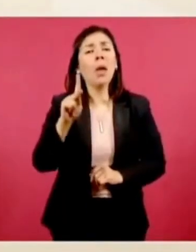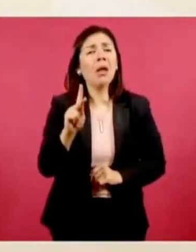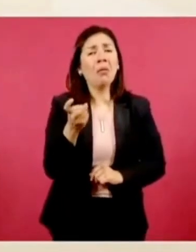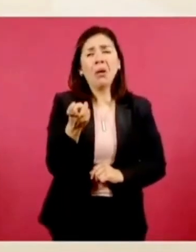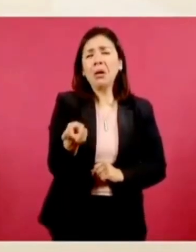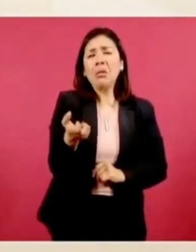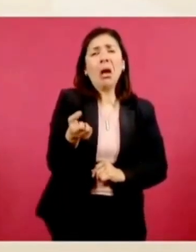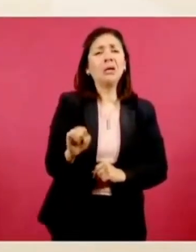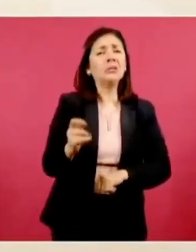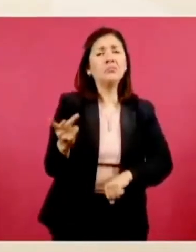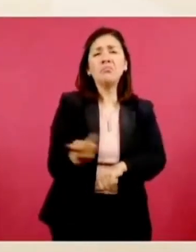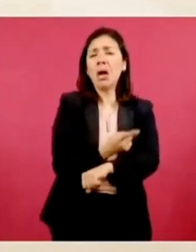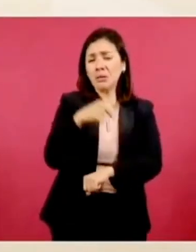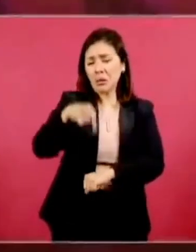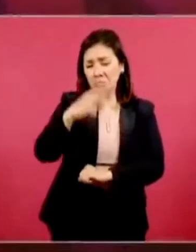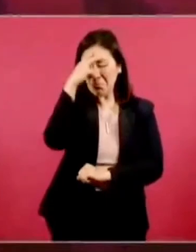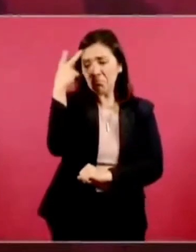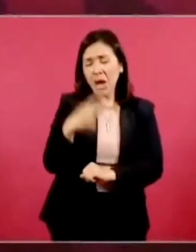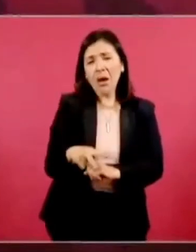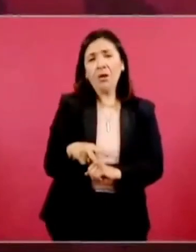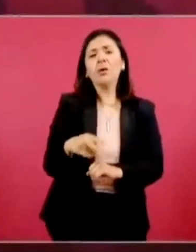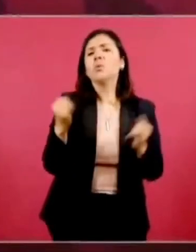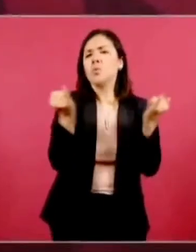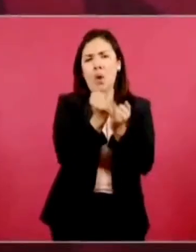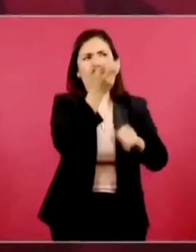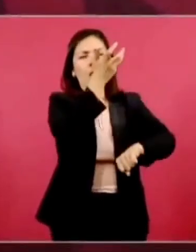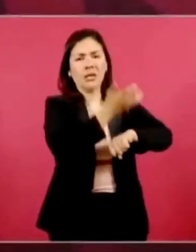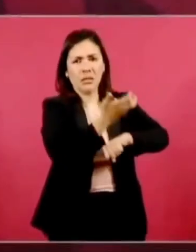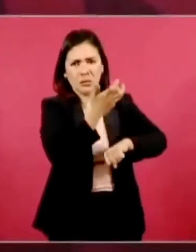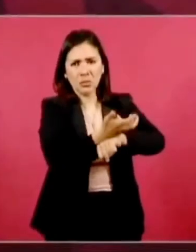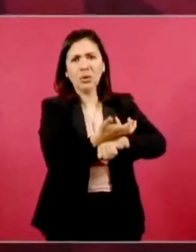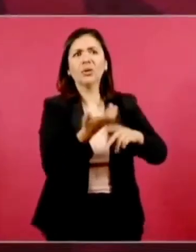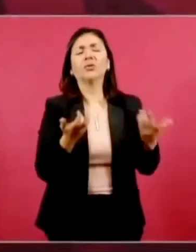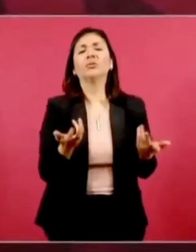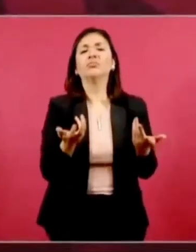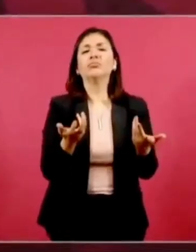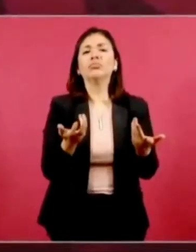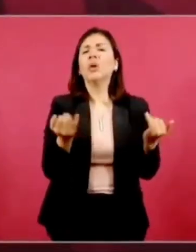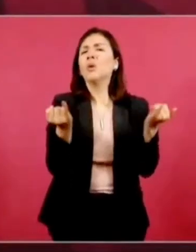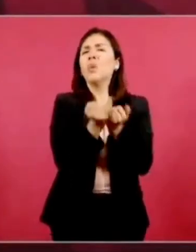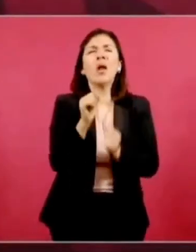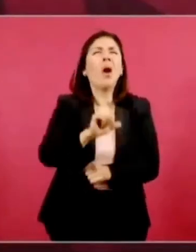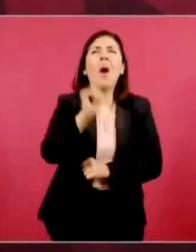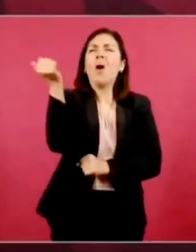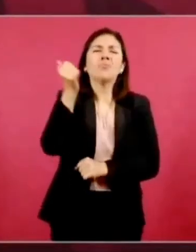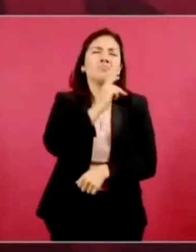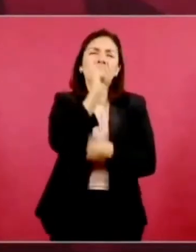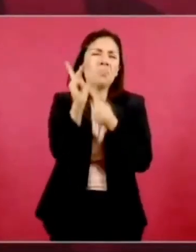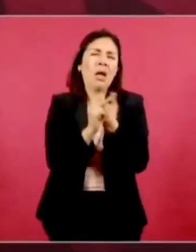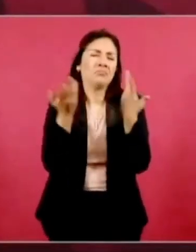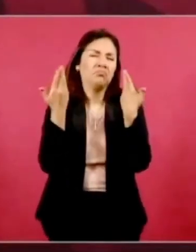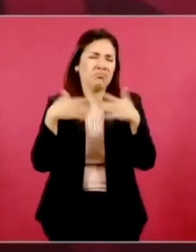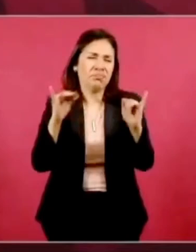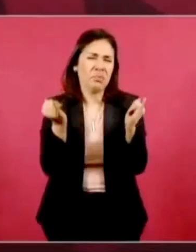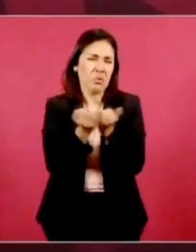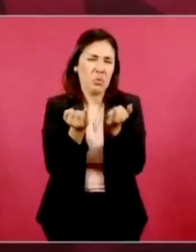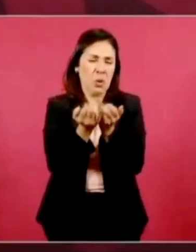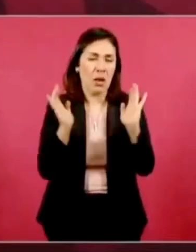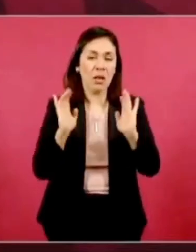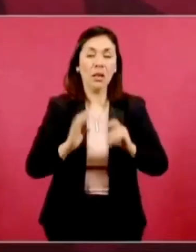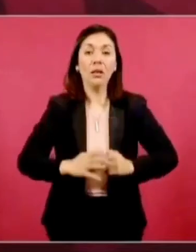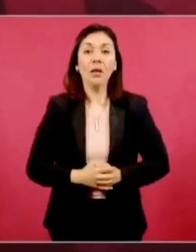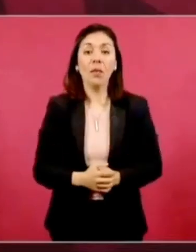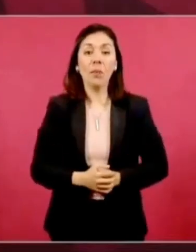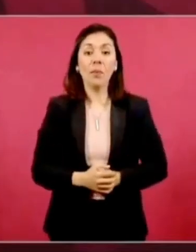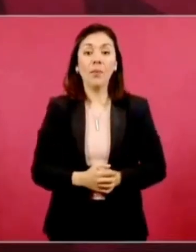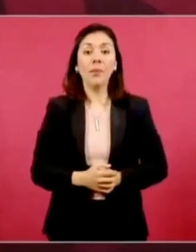diciendo, en México y en Estados Unidos y en cualquier parte del mundo.